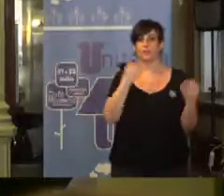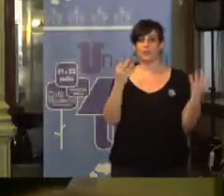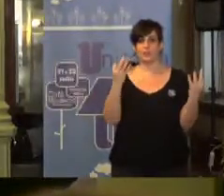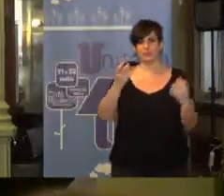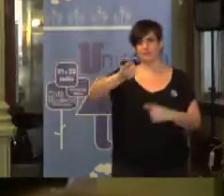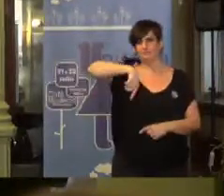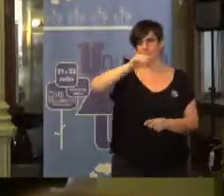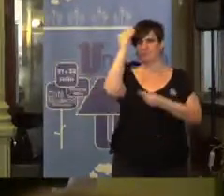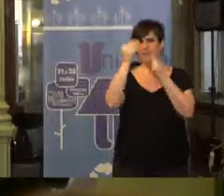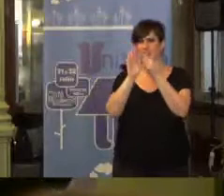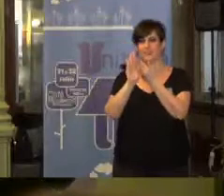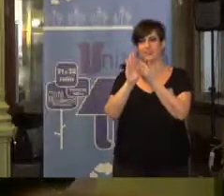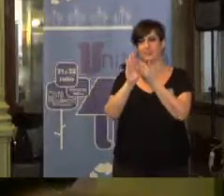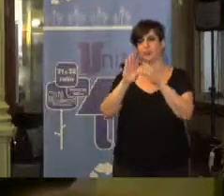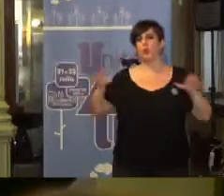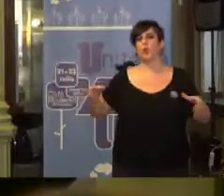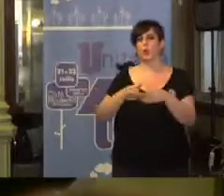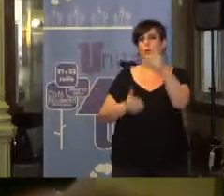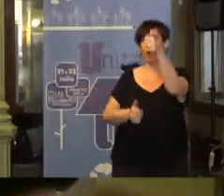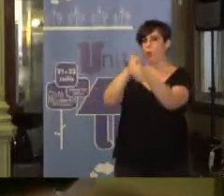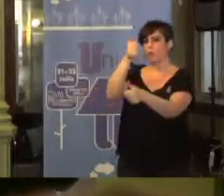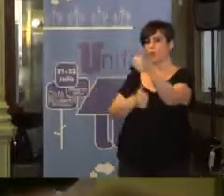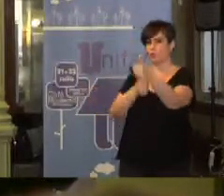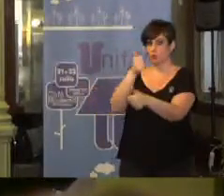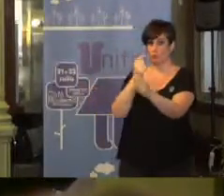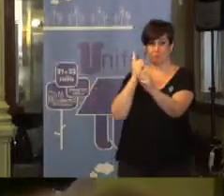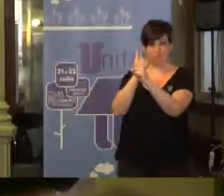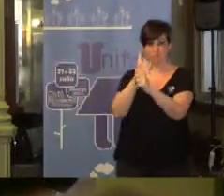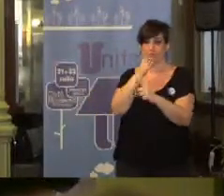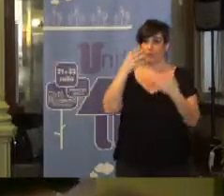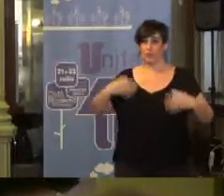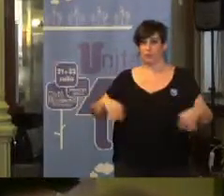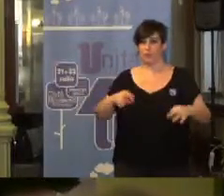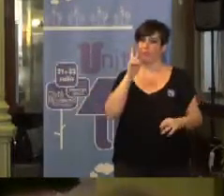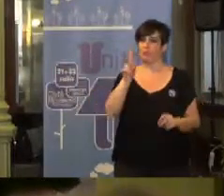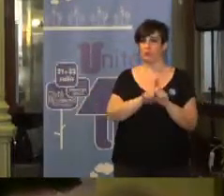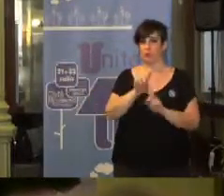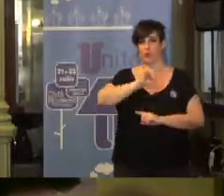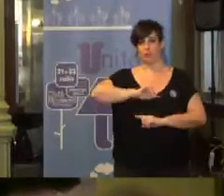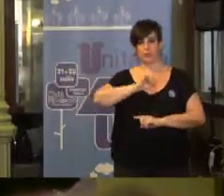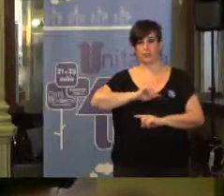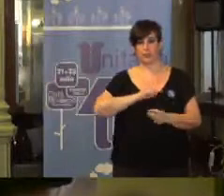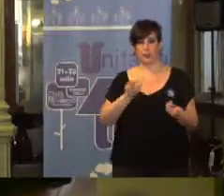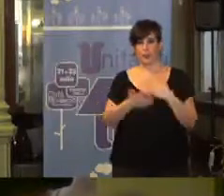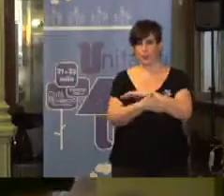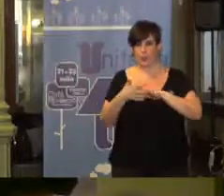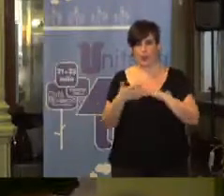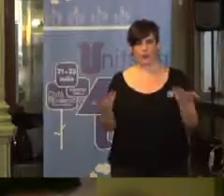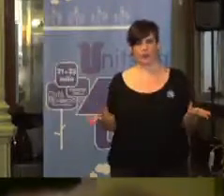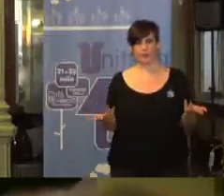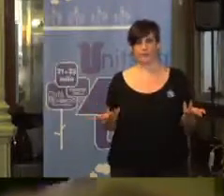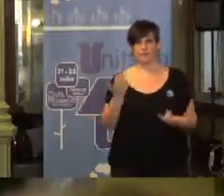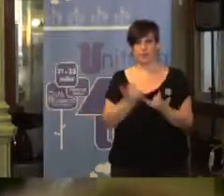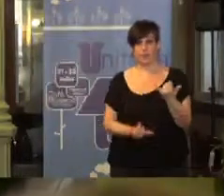nosa posición que normalmente vemos con magua e como con sensación de pobreza, e resulta que